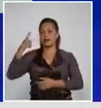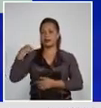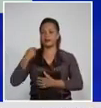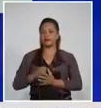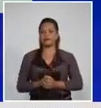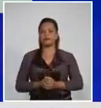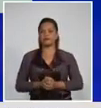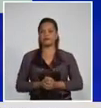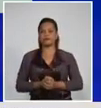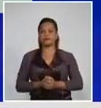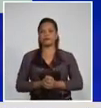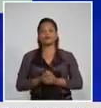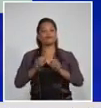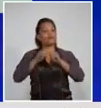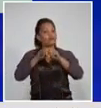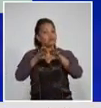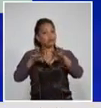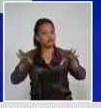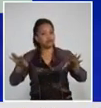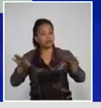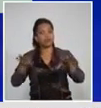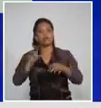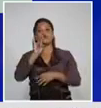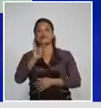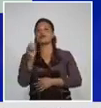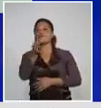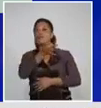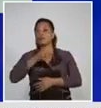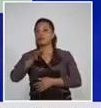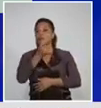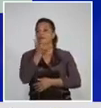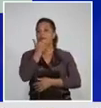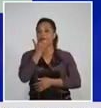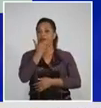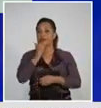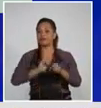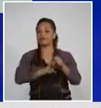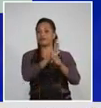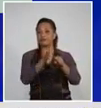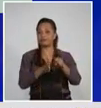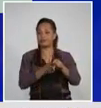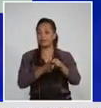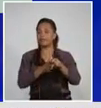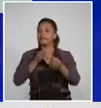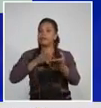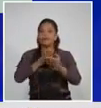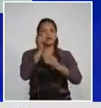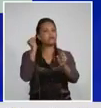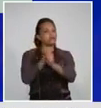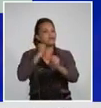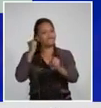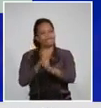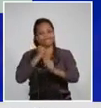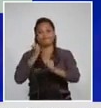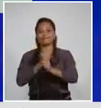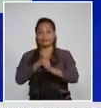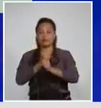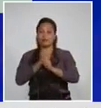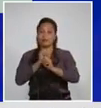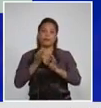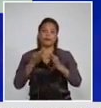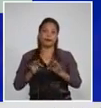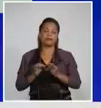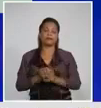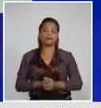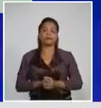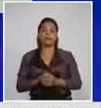además con una dispersión que abarca 9 de sus 13 municipios. Se está trabajando duro y hay